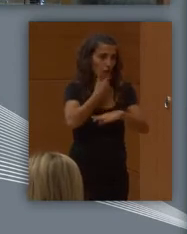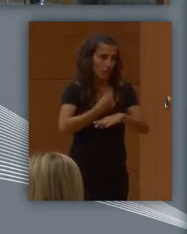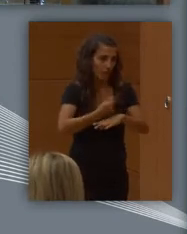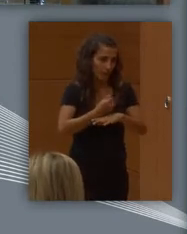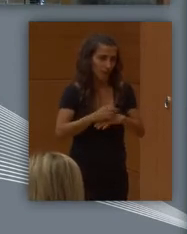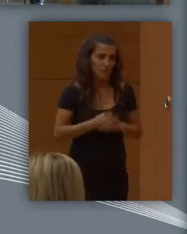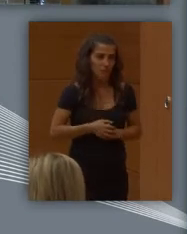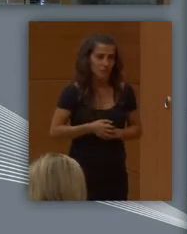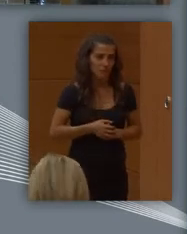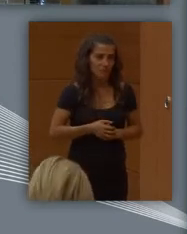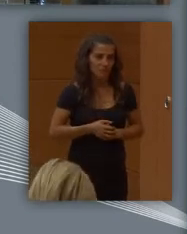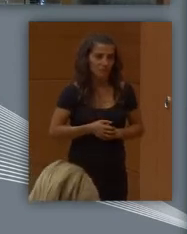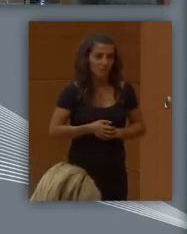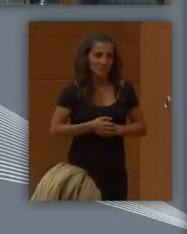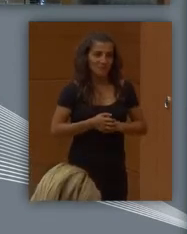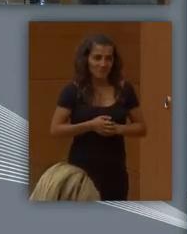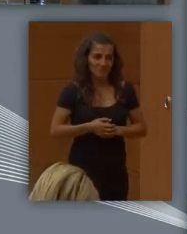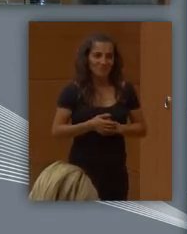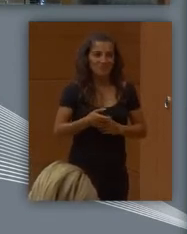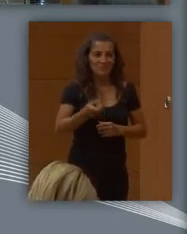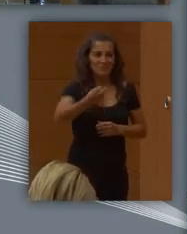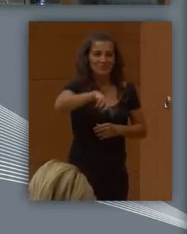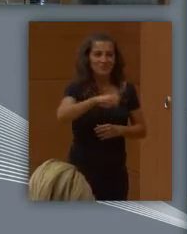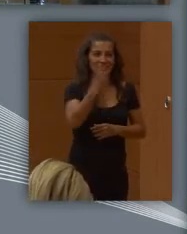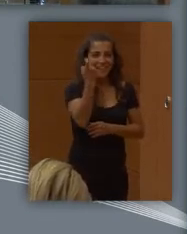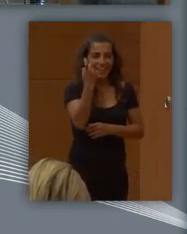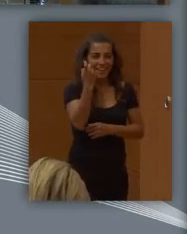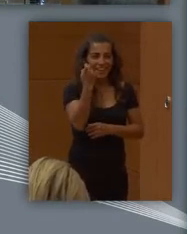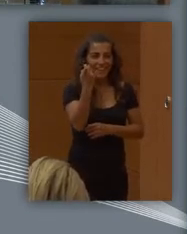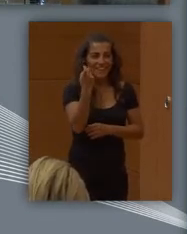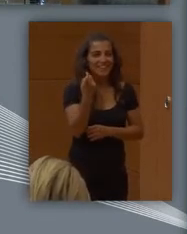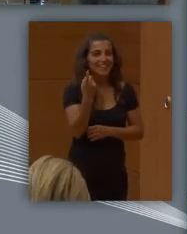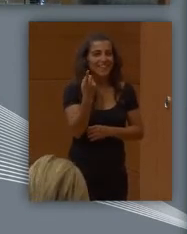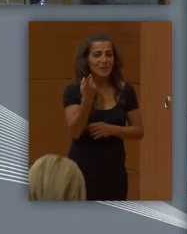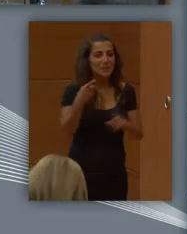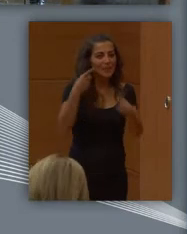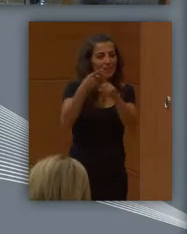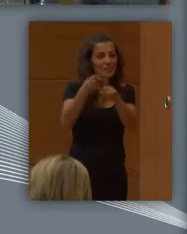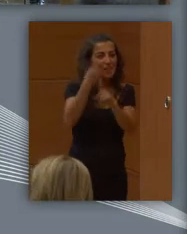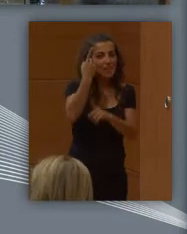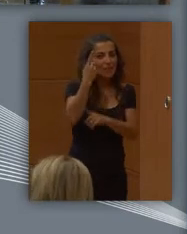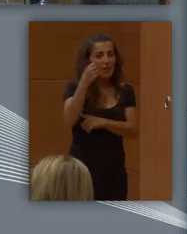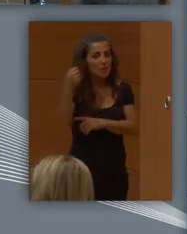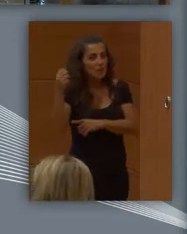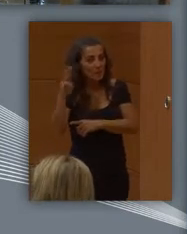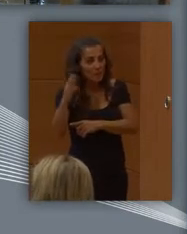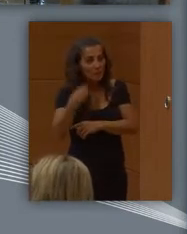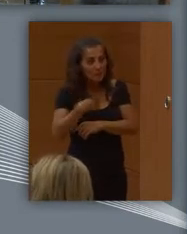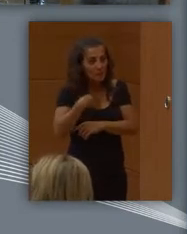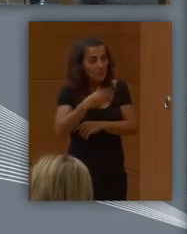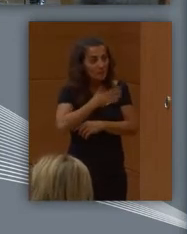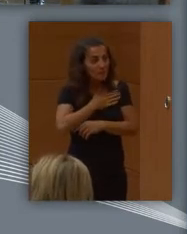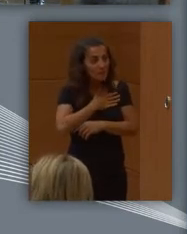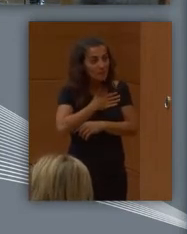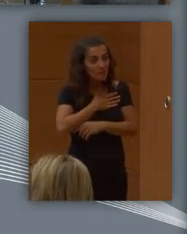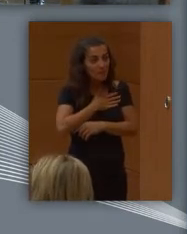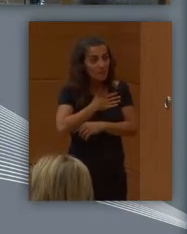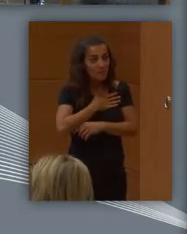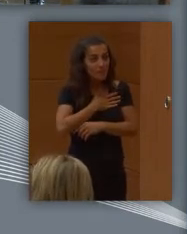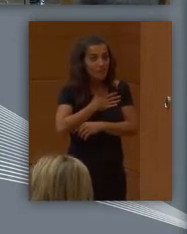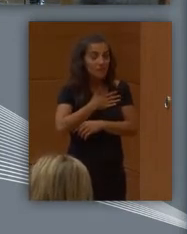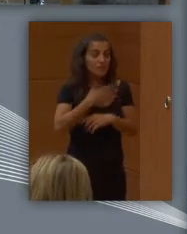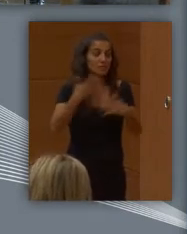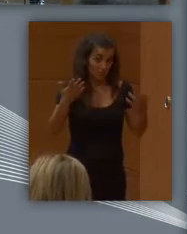Bueno, ¿qué necesitamos para manejar una app? La nuestra en concreto. Pues lo que les